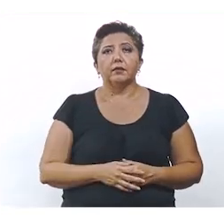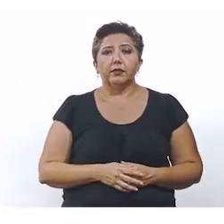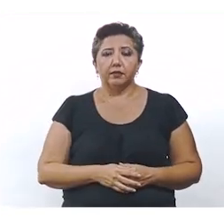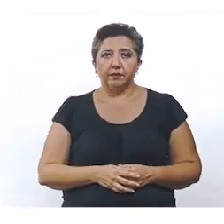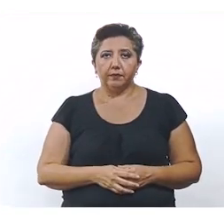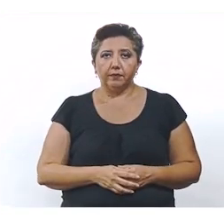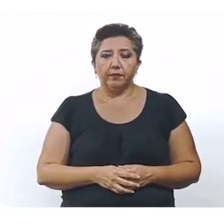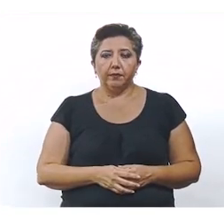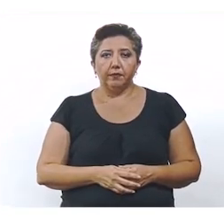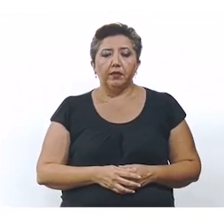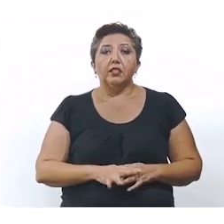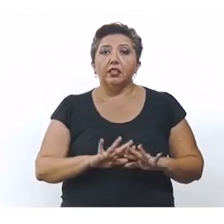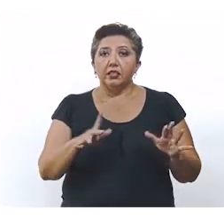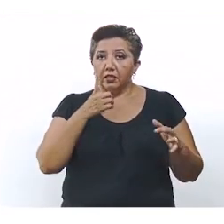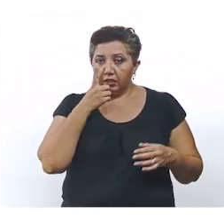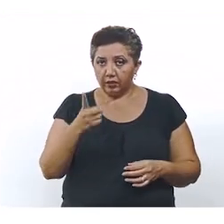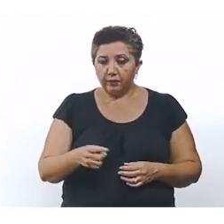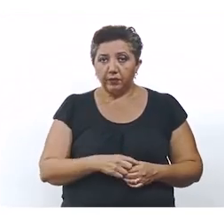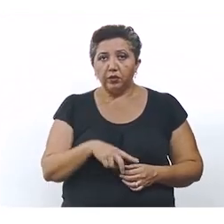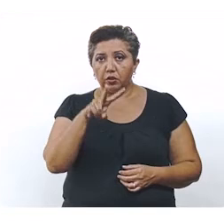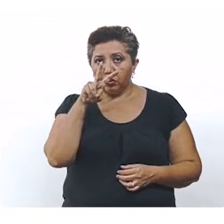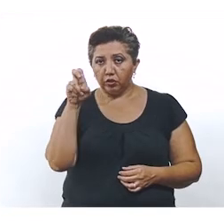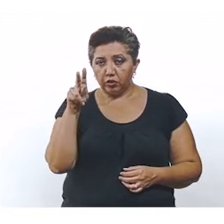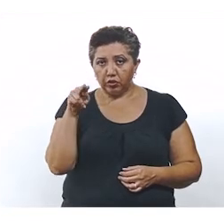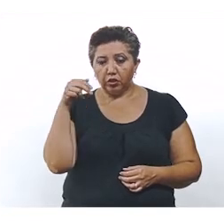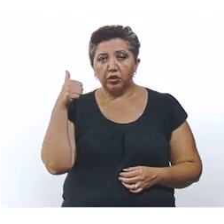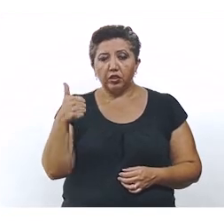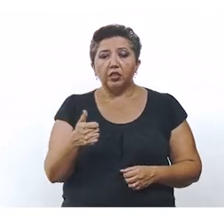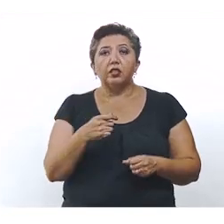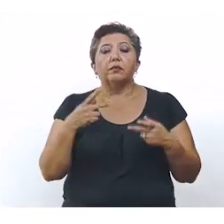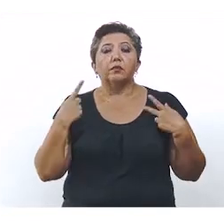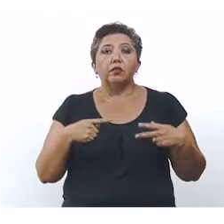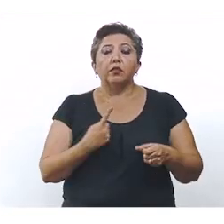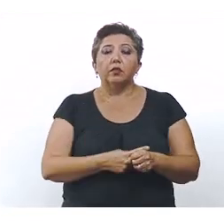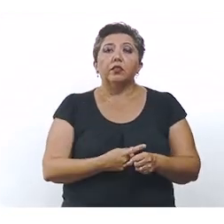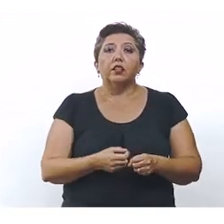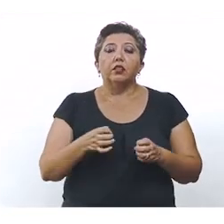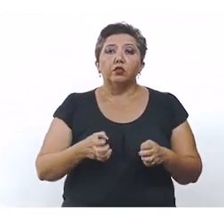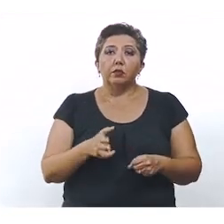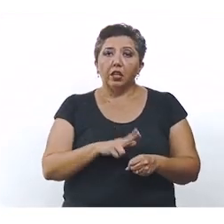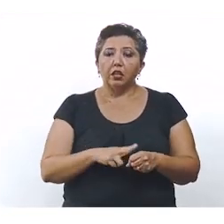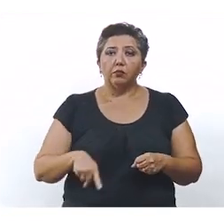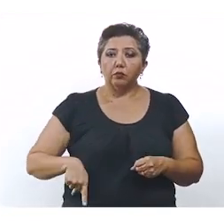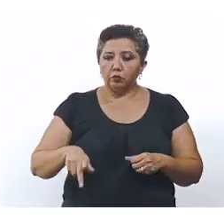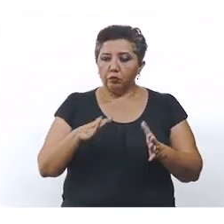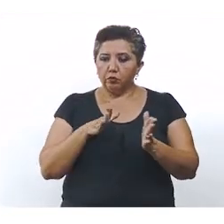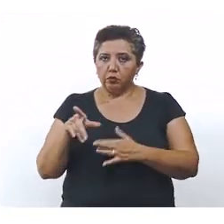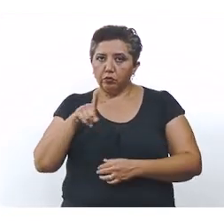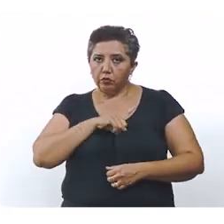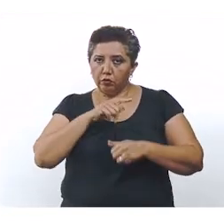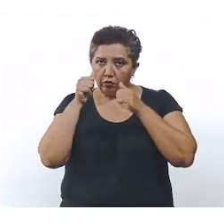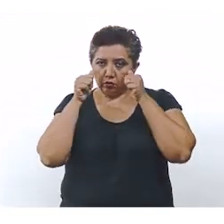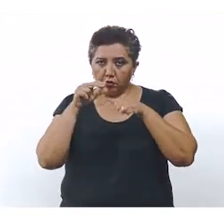síntomas leves. Como ya se mencionó, 286 de los casos positivos están en hospitales